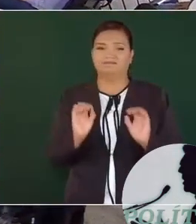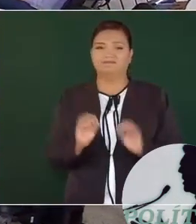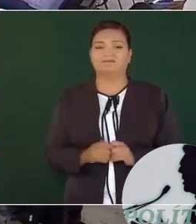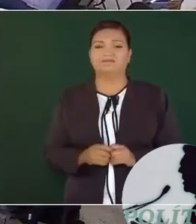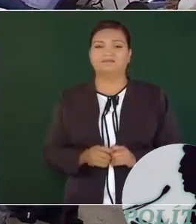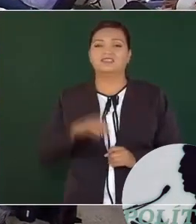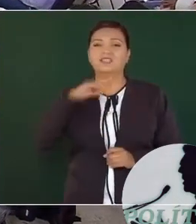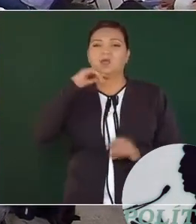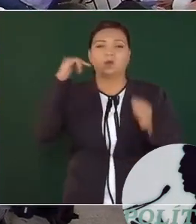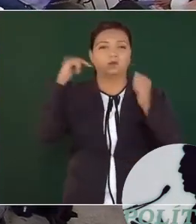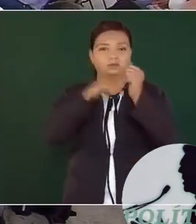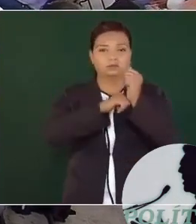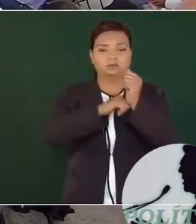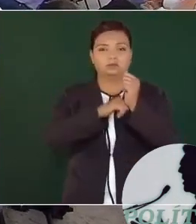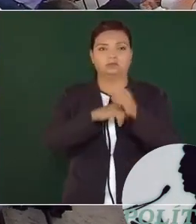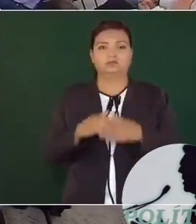la corrupción,